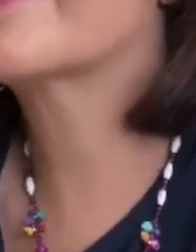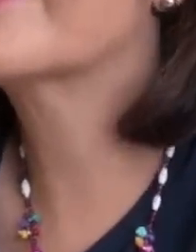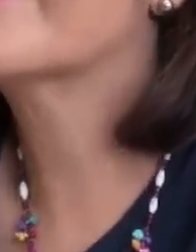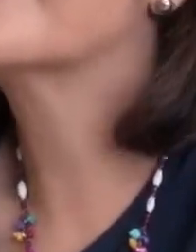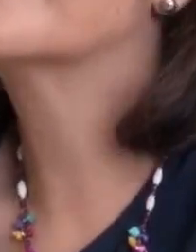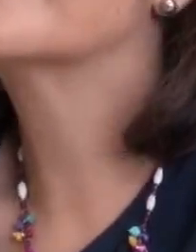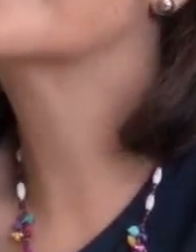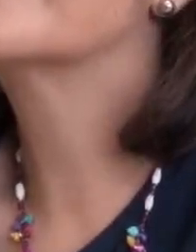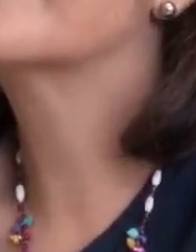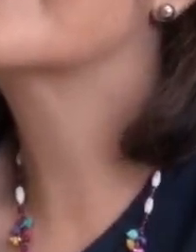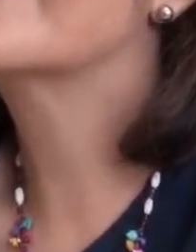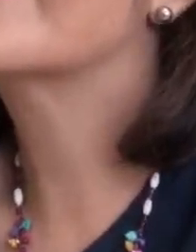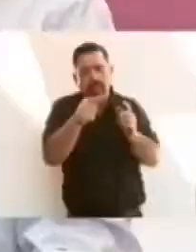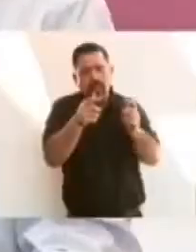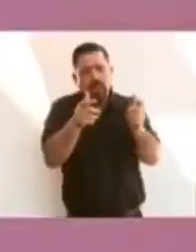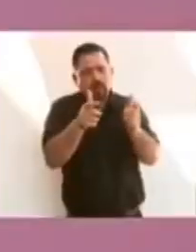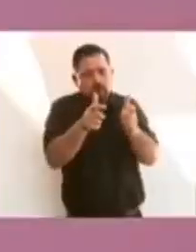tan sonriente.